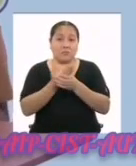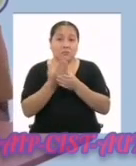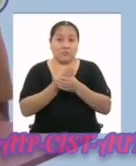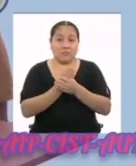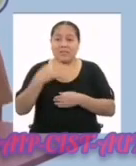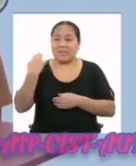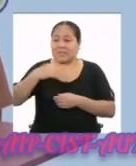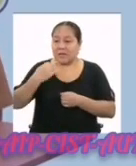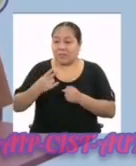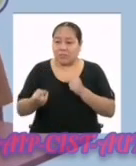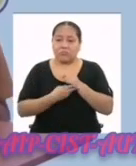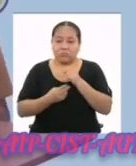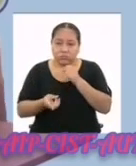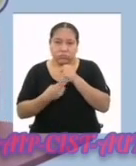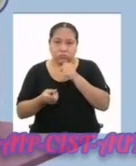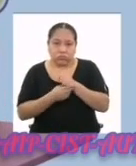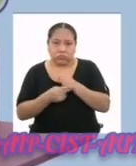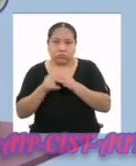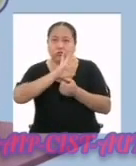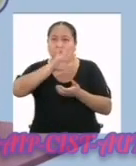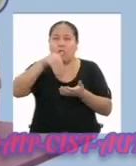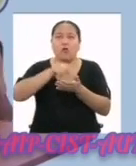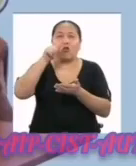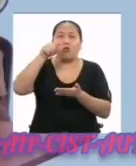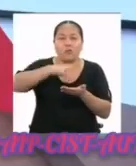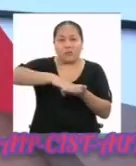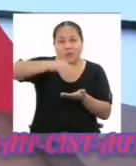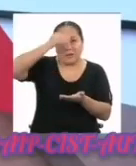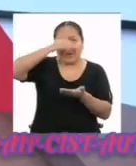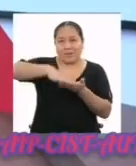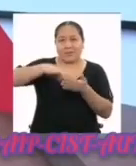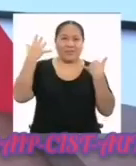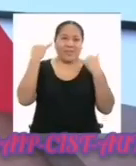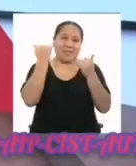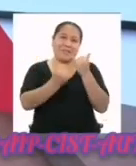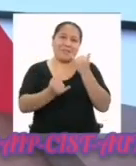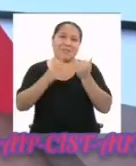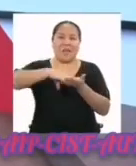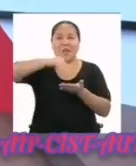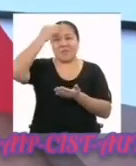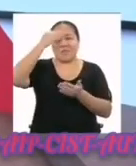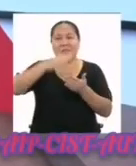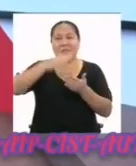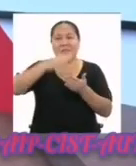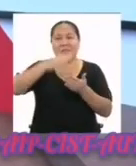tener archivadas las evidencias de su aprendizaje. Esto fue todo por hoy en Aprende en Casa. Nos vemos. Chao, chao.